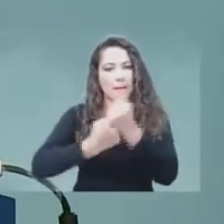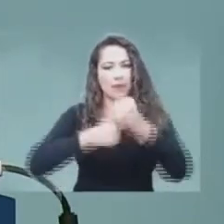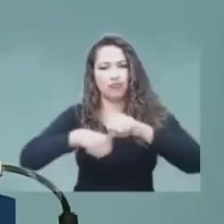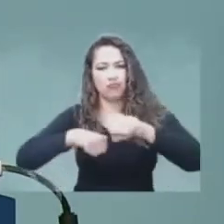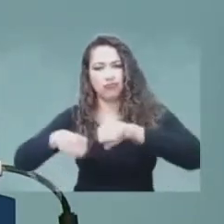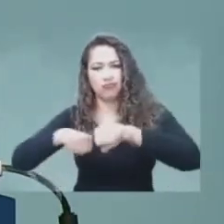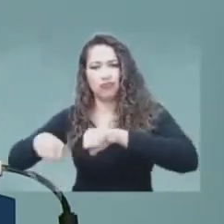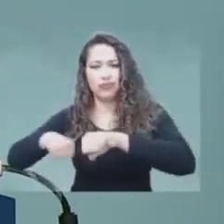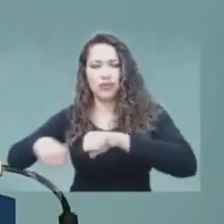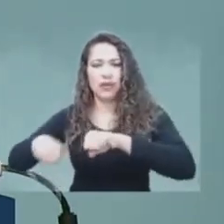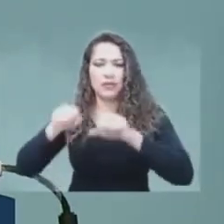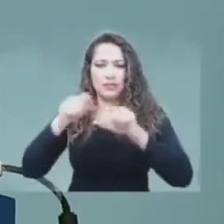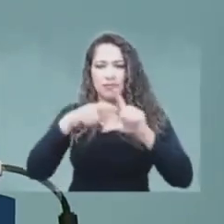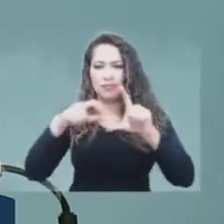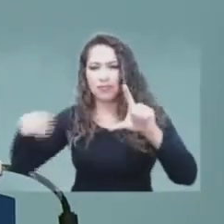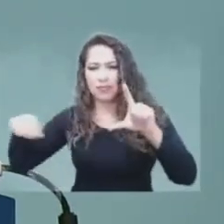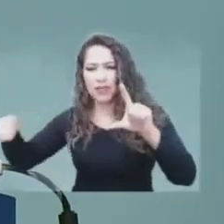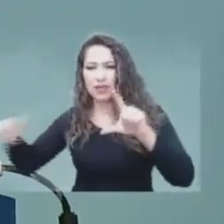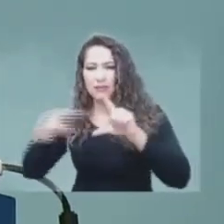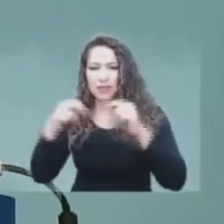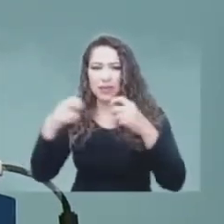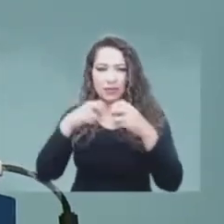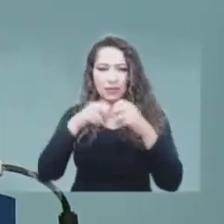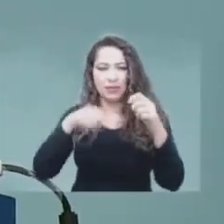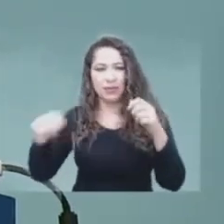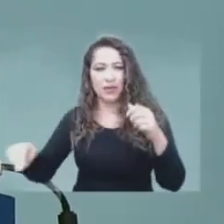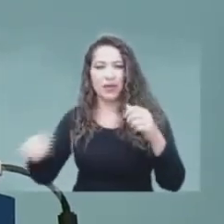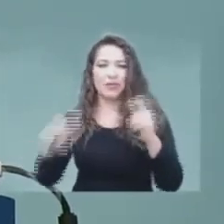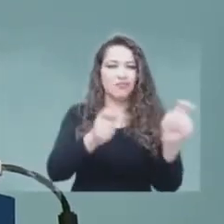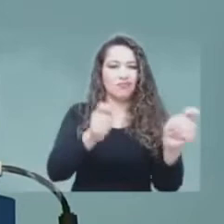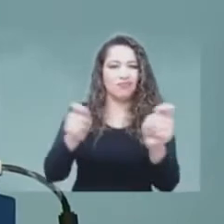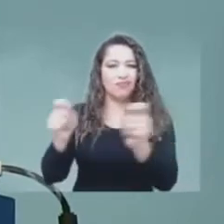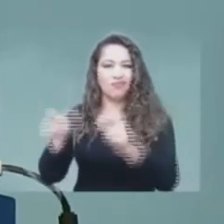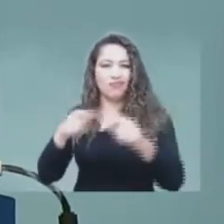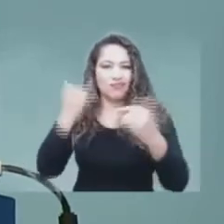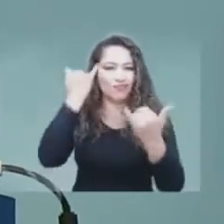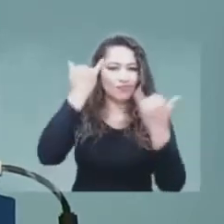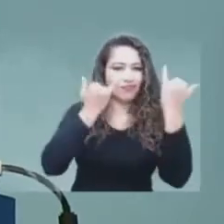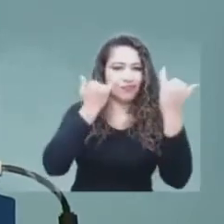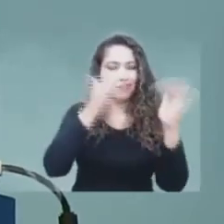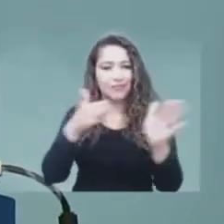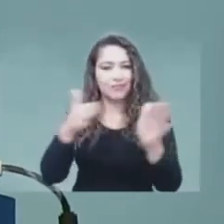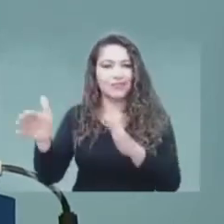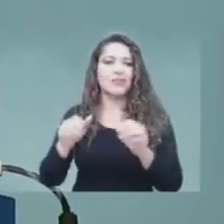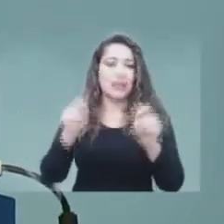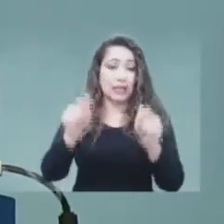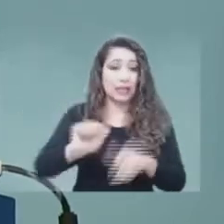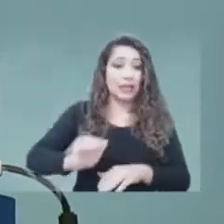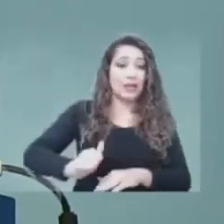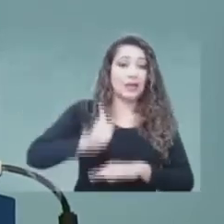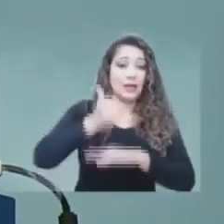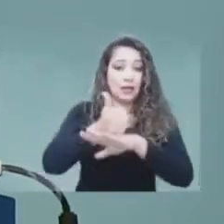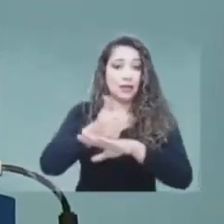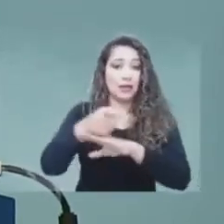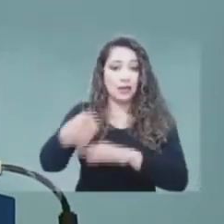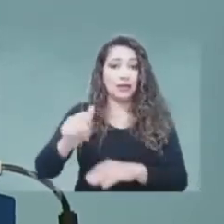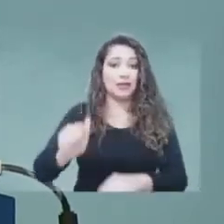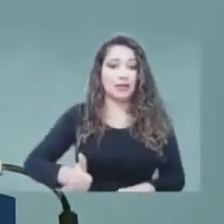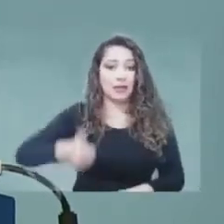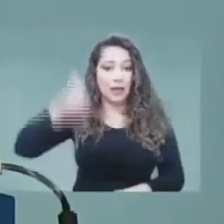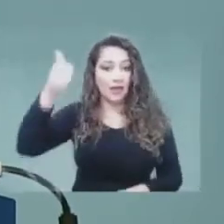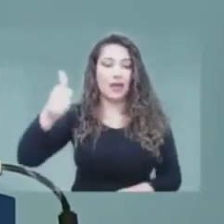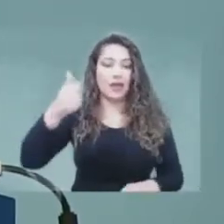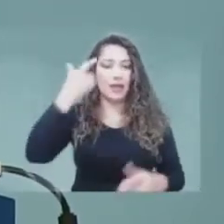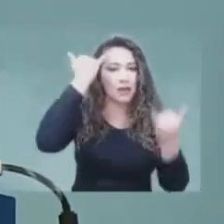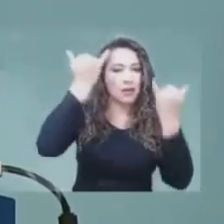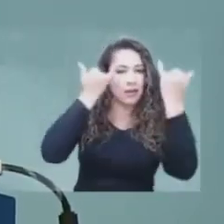formas alternativas de asignación. Previamente, fue jefe de sección de estrategias comerciales para futuras capacidades de